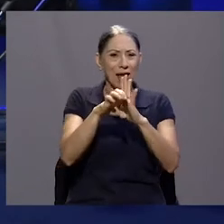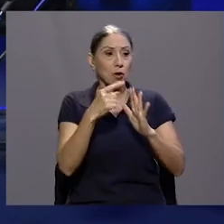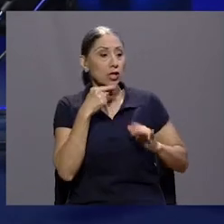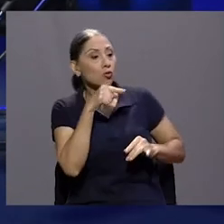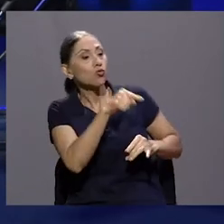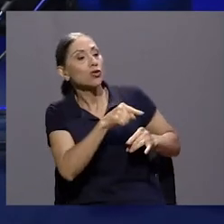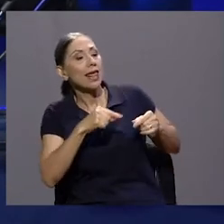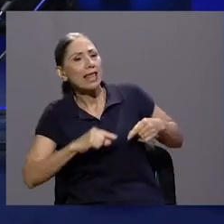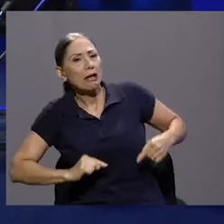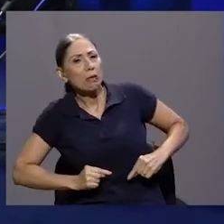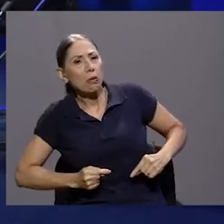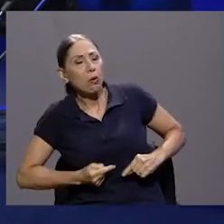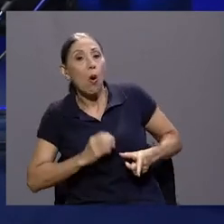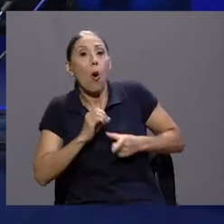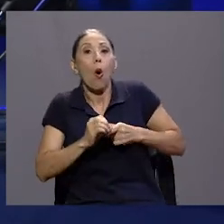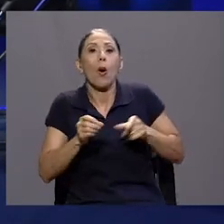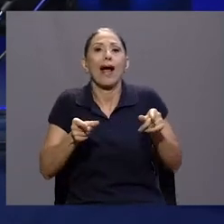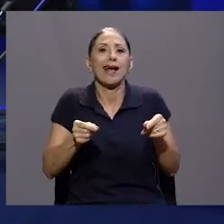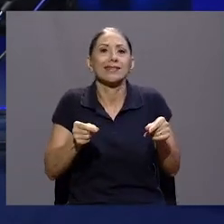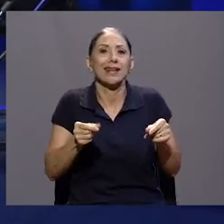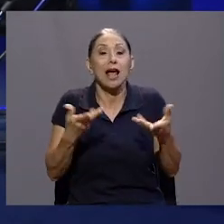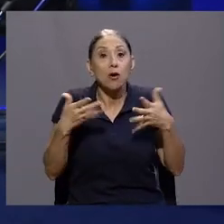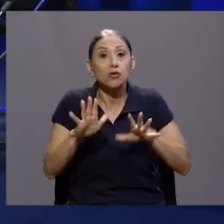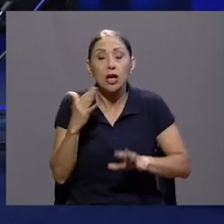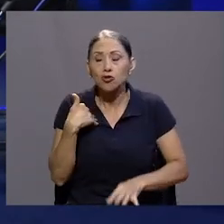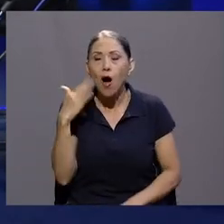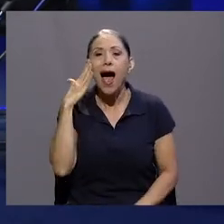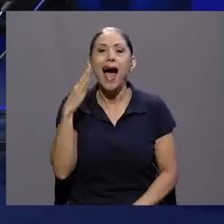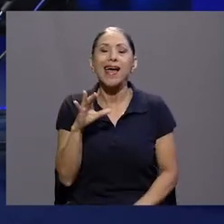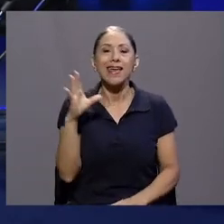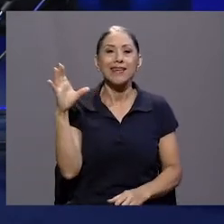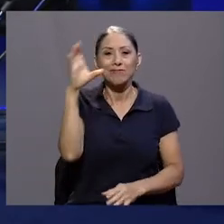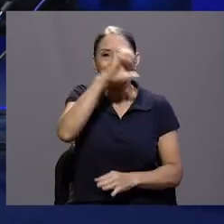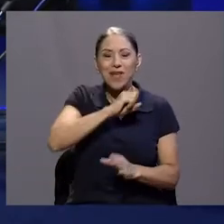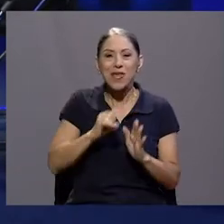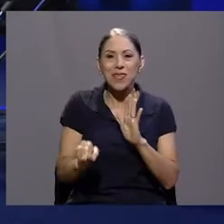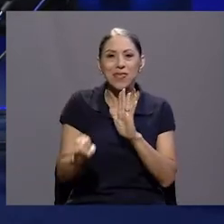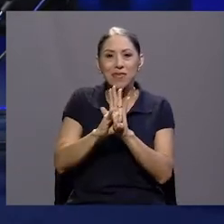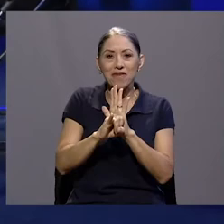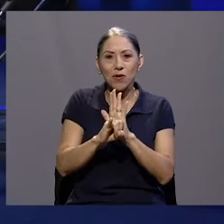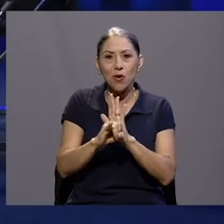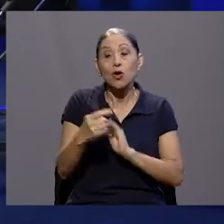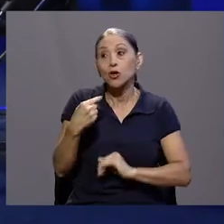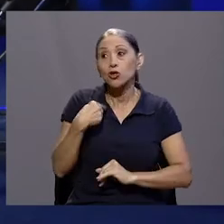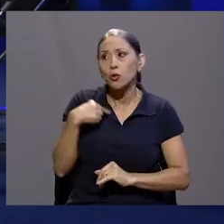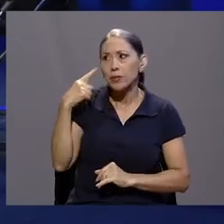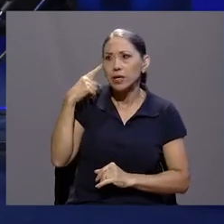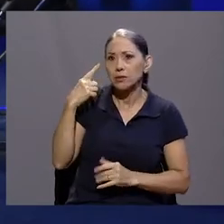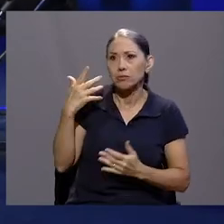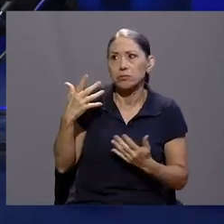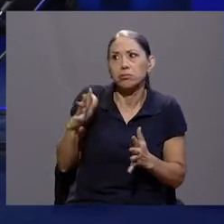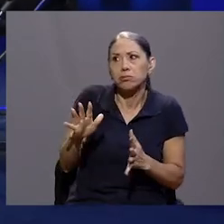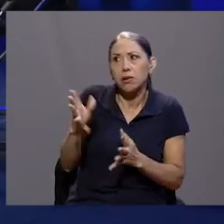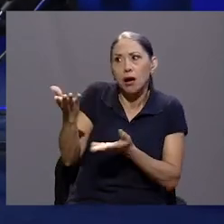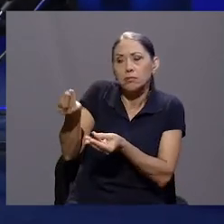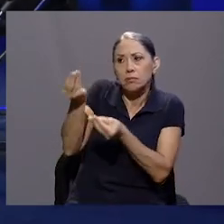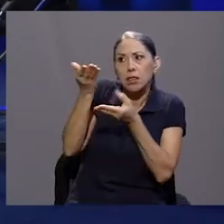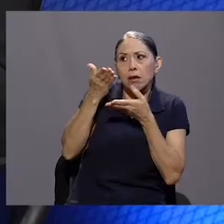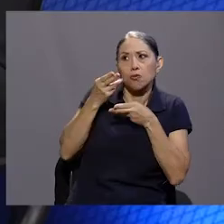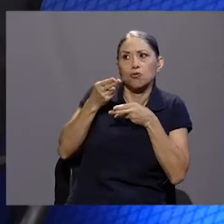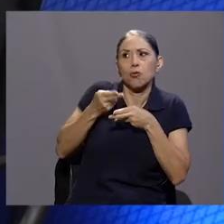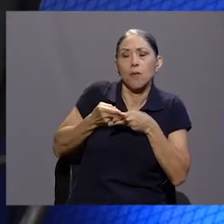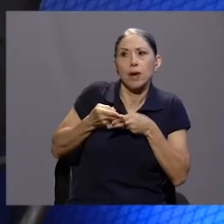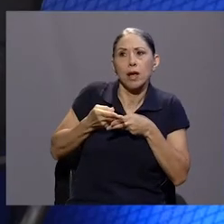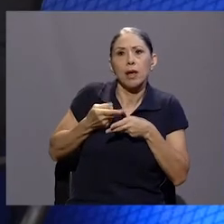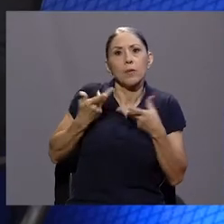lo que tenés es un cáncer cuando yo ya logró identificar y poder decir bueno qué angustiante que me digan que tengo una condición pero al menos ya tiene un nombre